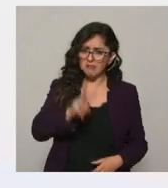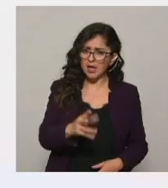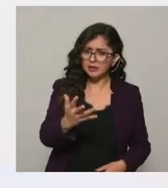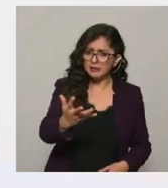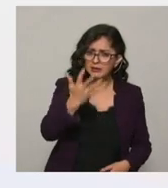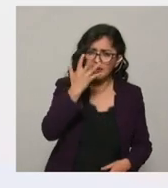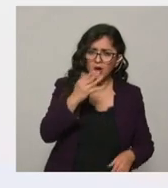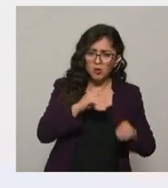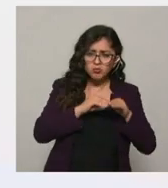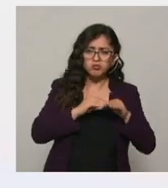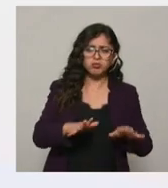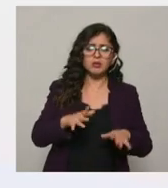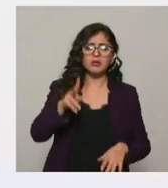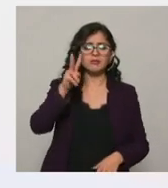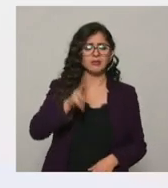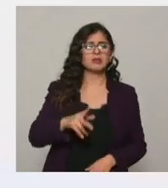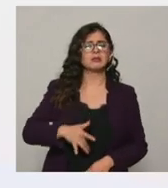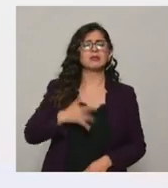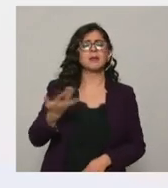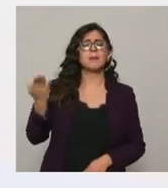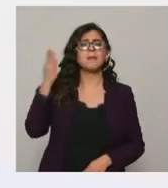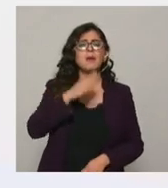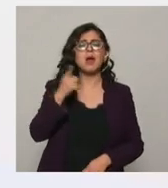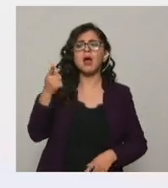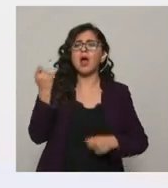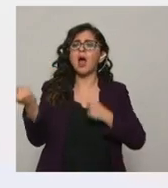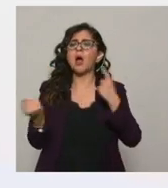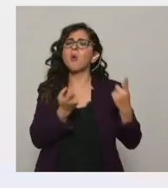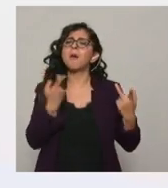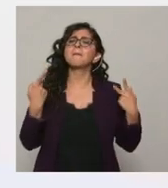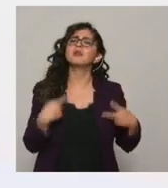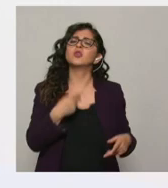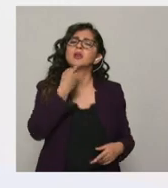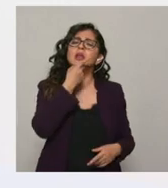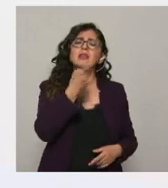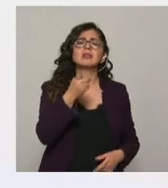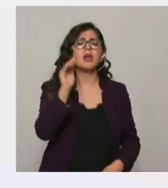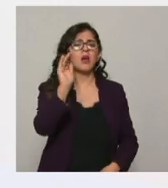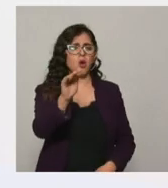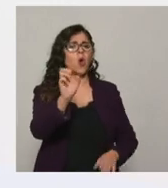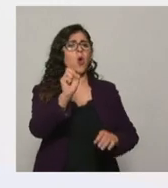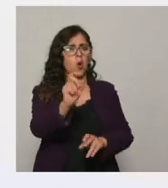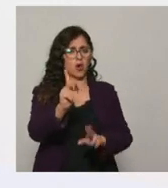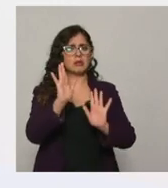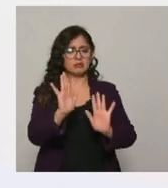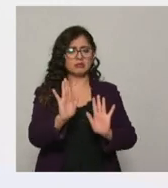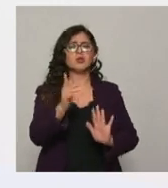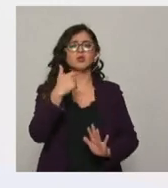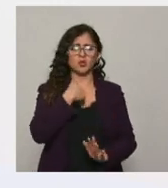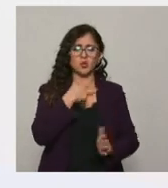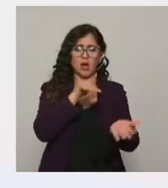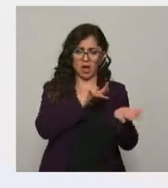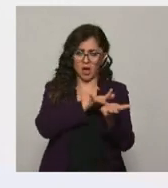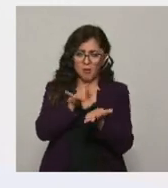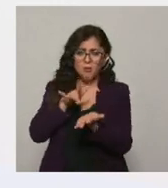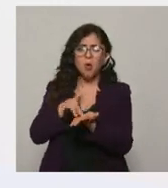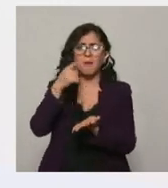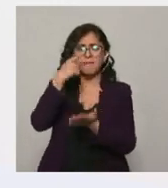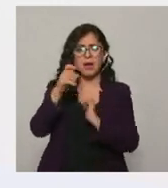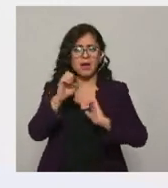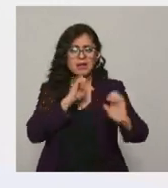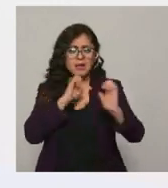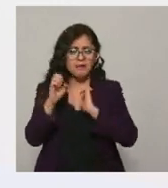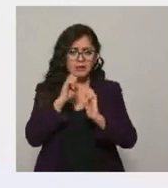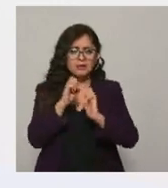triste y lo voy a decir así, mucha gente te dice, oye, ok, yo te consigo una entrevista